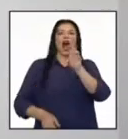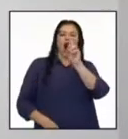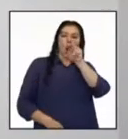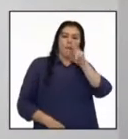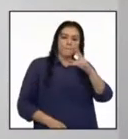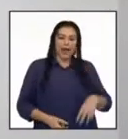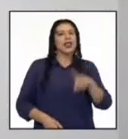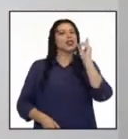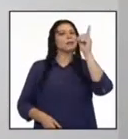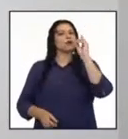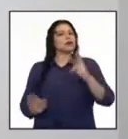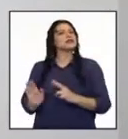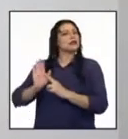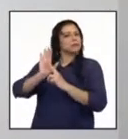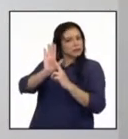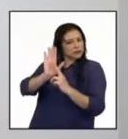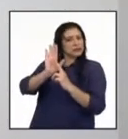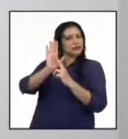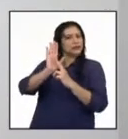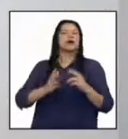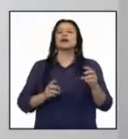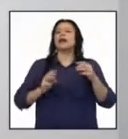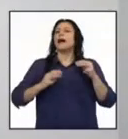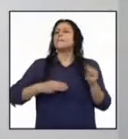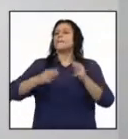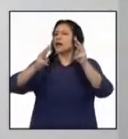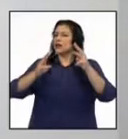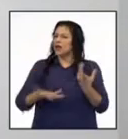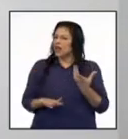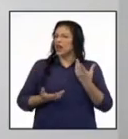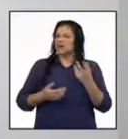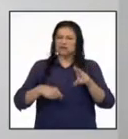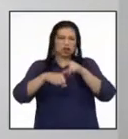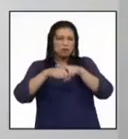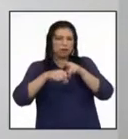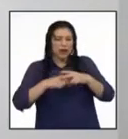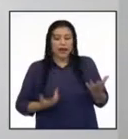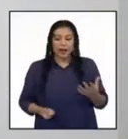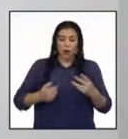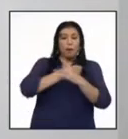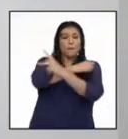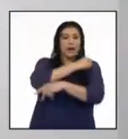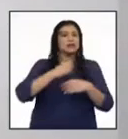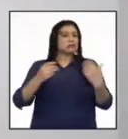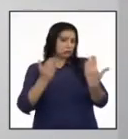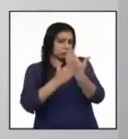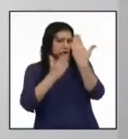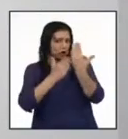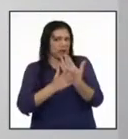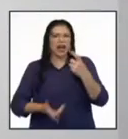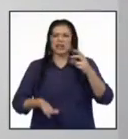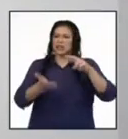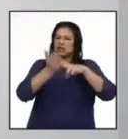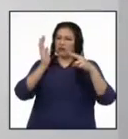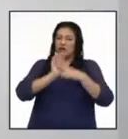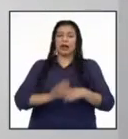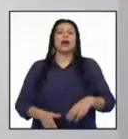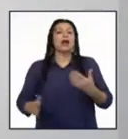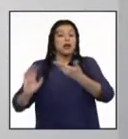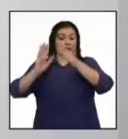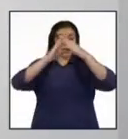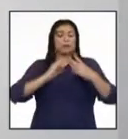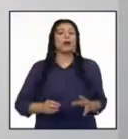democracia representativa, que es la forma usual en un Estado moderno, y consiste en que el